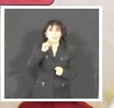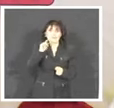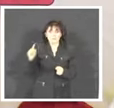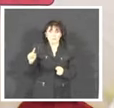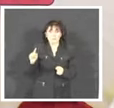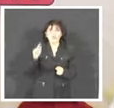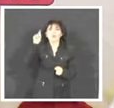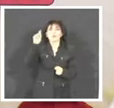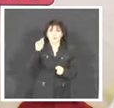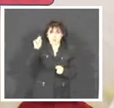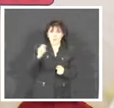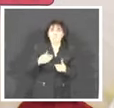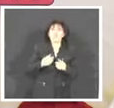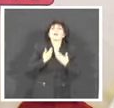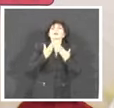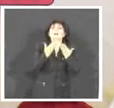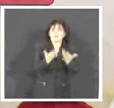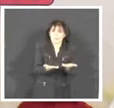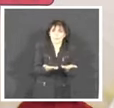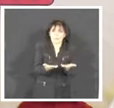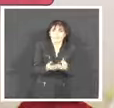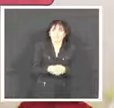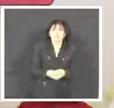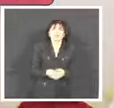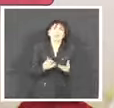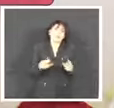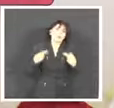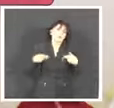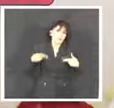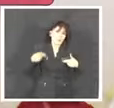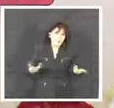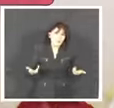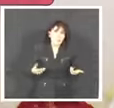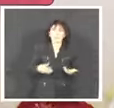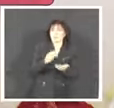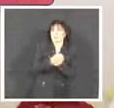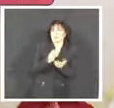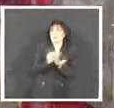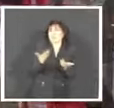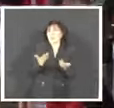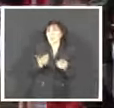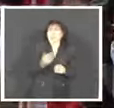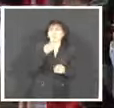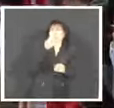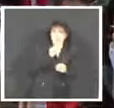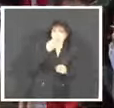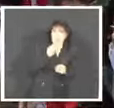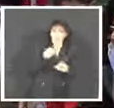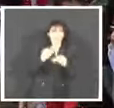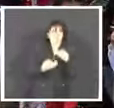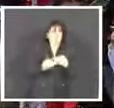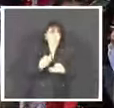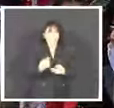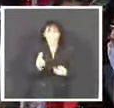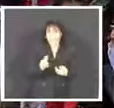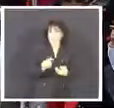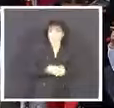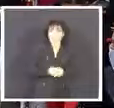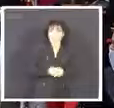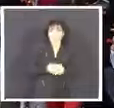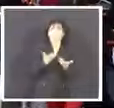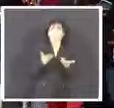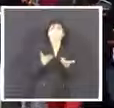beca para ayudar a uniformes, útiles escolares, todo lo que requiera. ¿Les